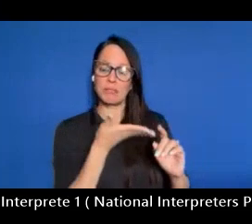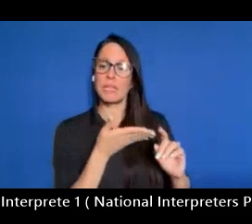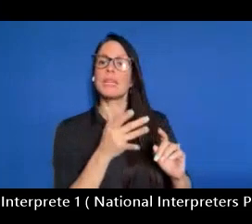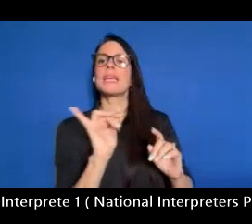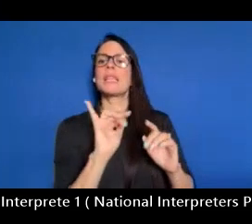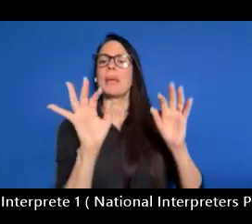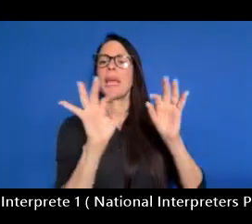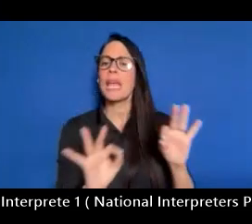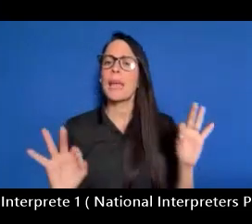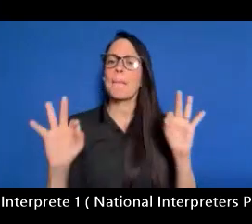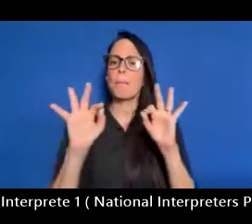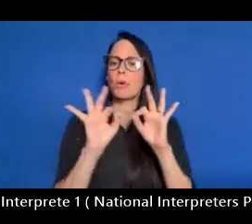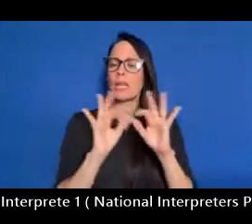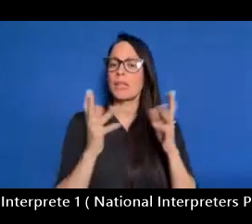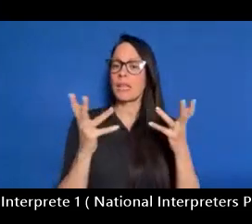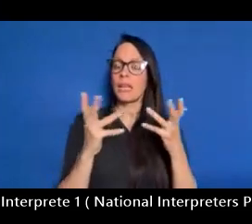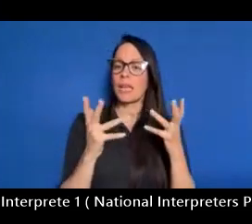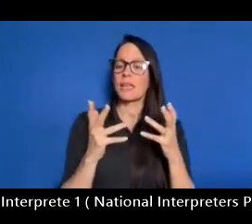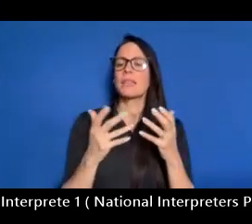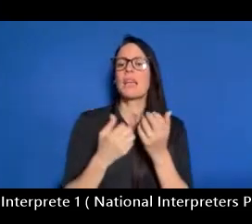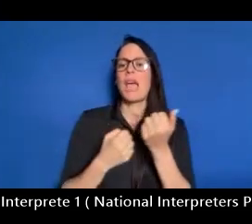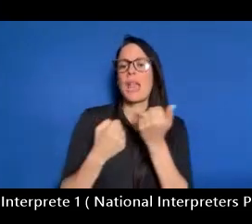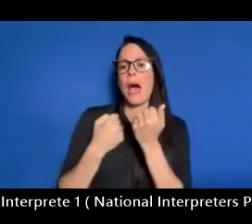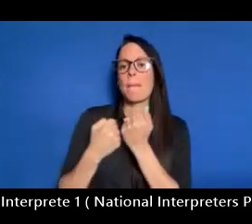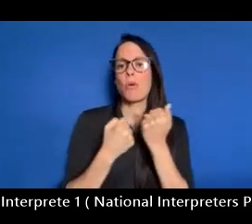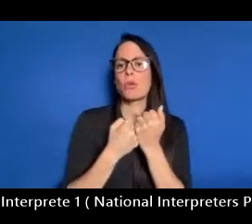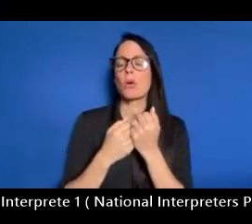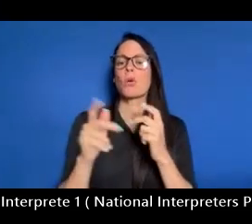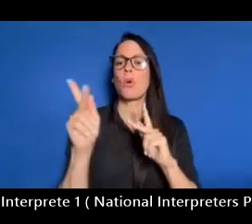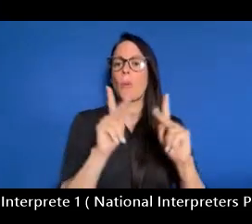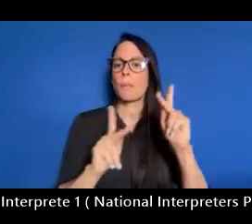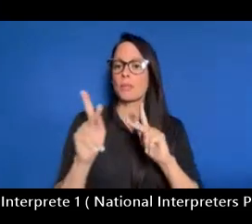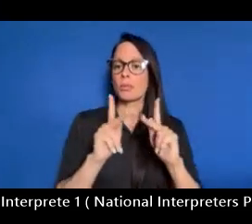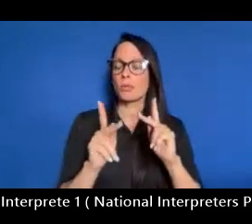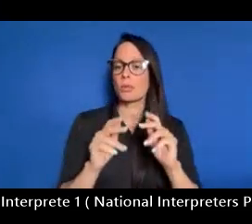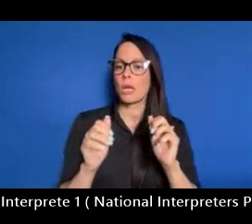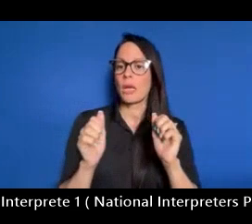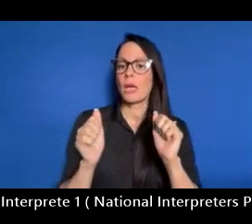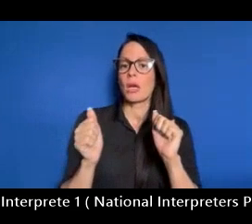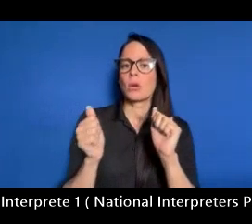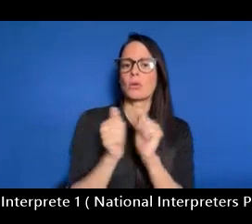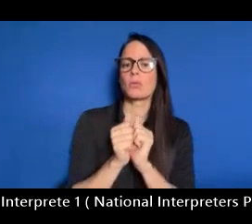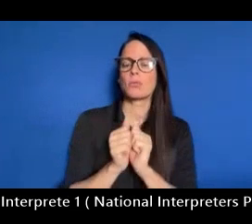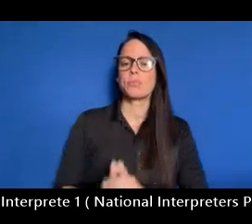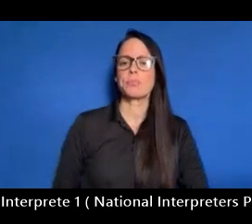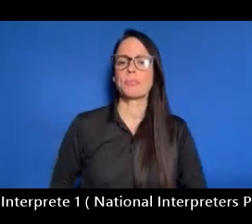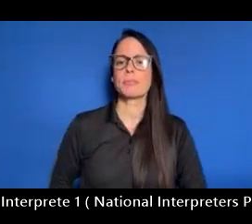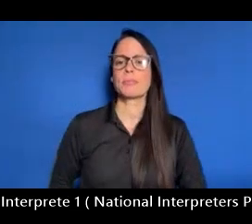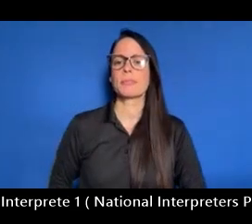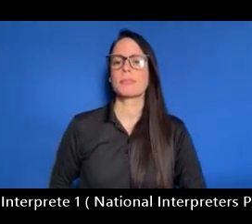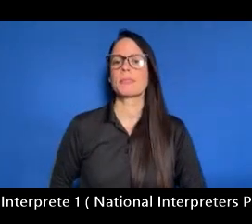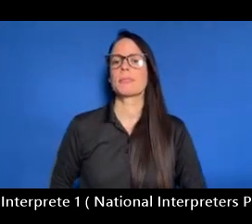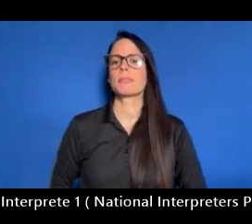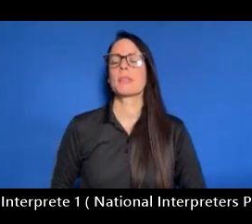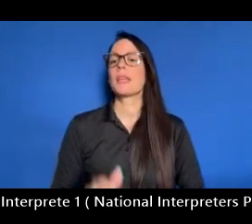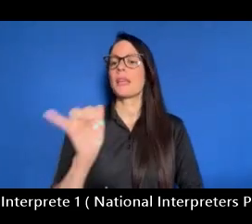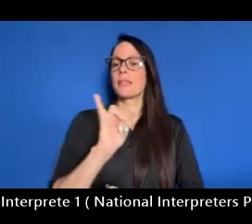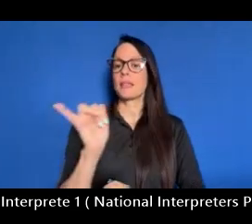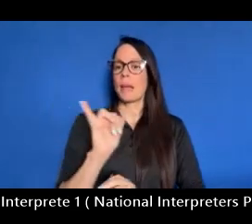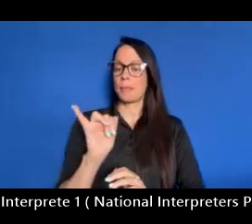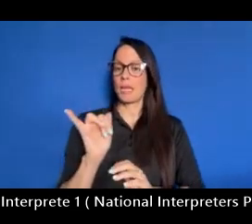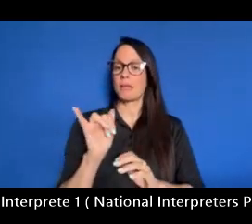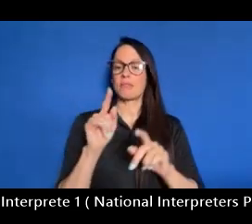las redes de apoyo de personas con TUO o TUS, deberíamos decir las dos. También tenemos la definición de las estrategias, que es